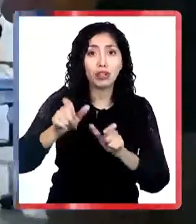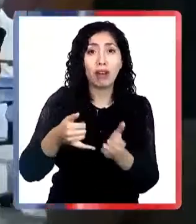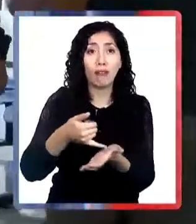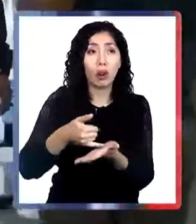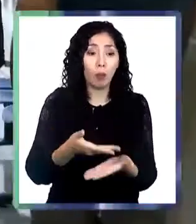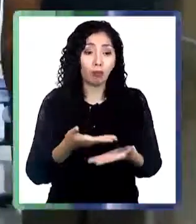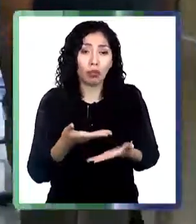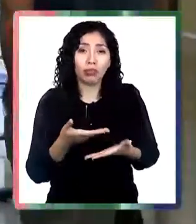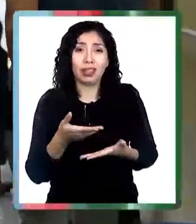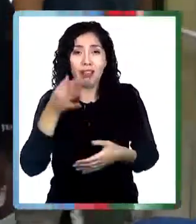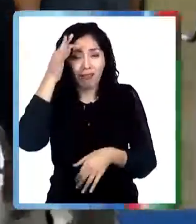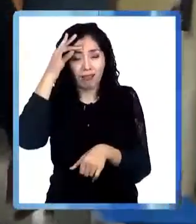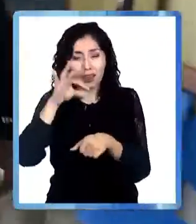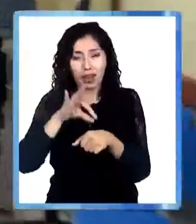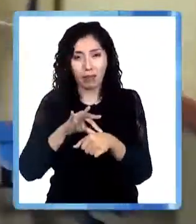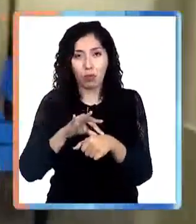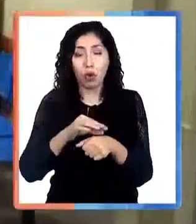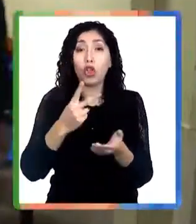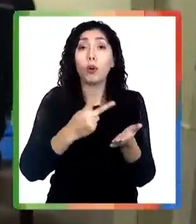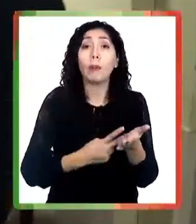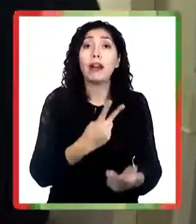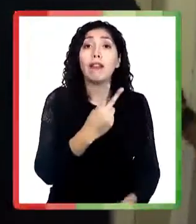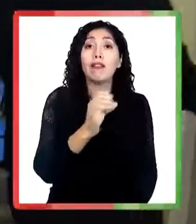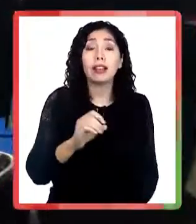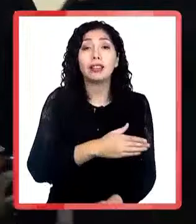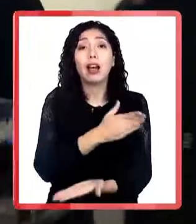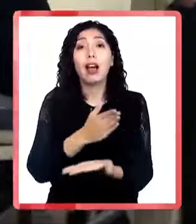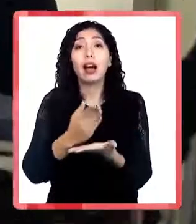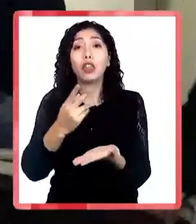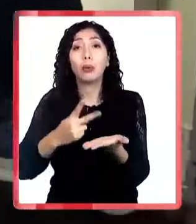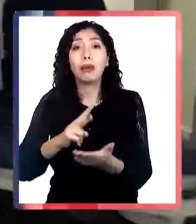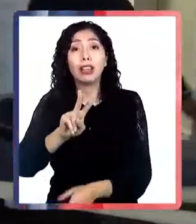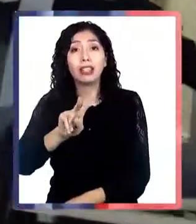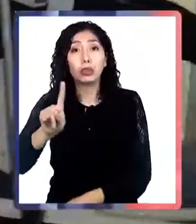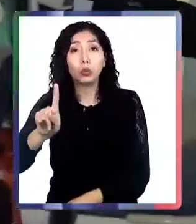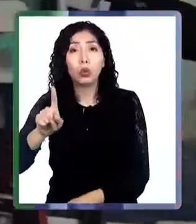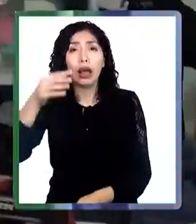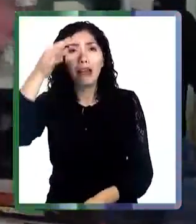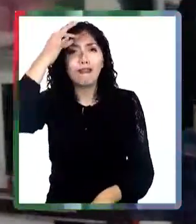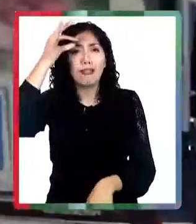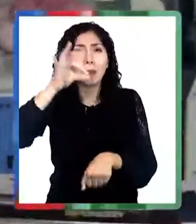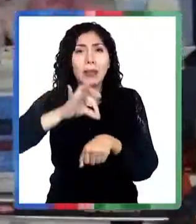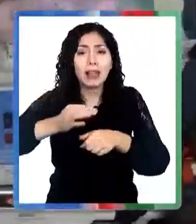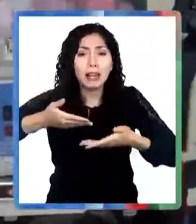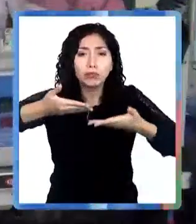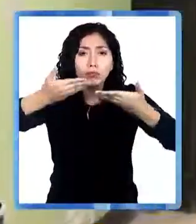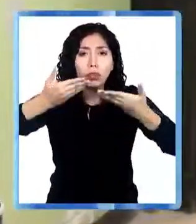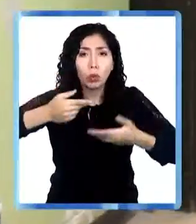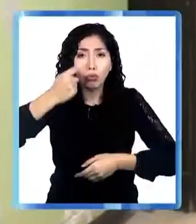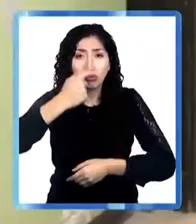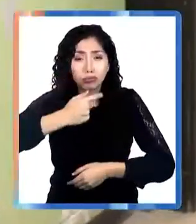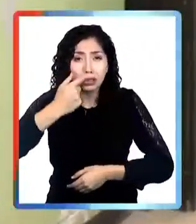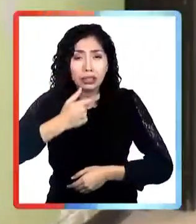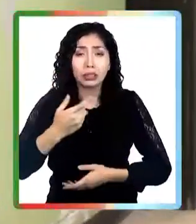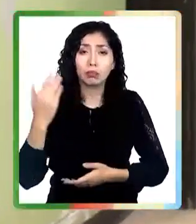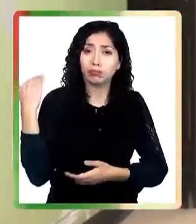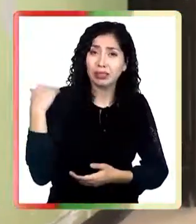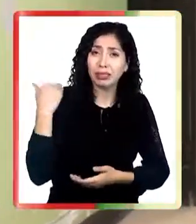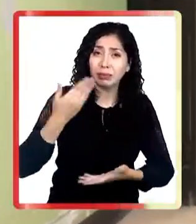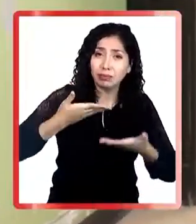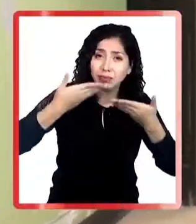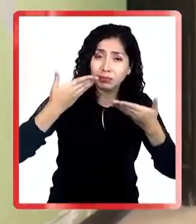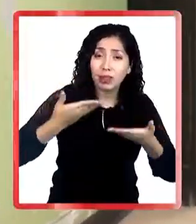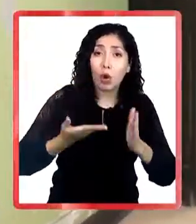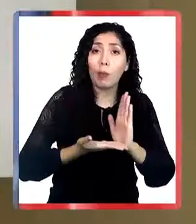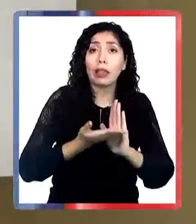enfermera durante 2020 y 2021 las enfermedades respiratorias no cobit solo rondaron